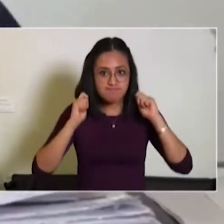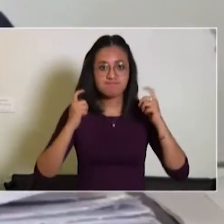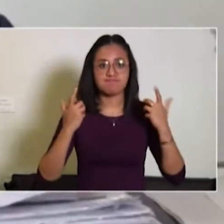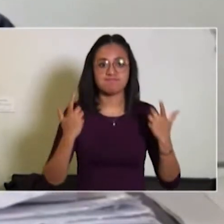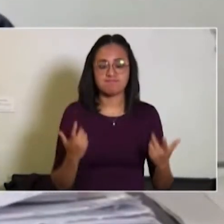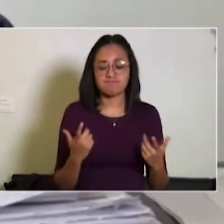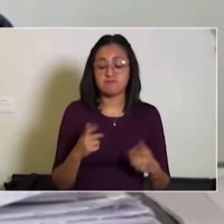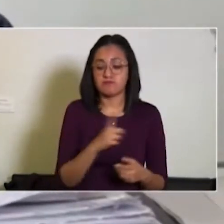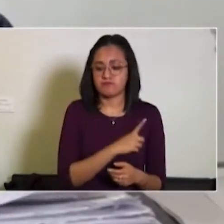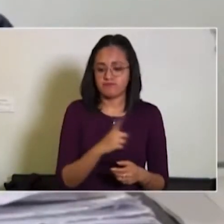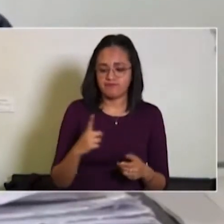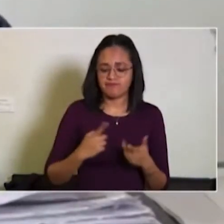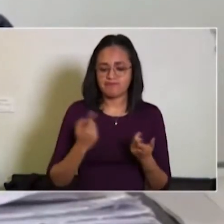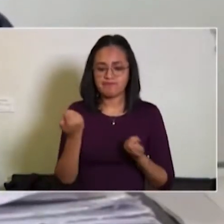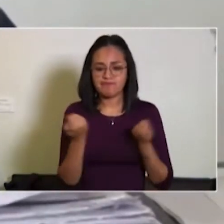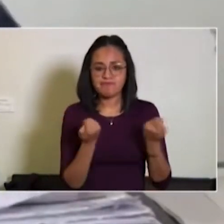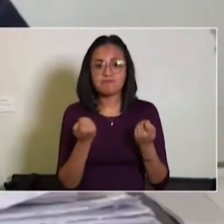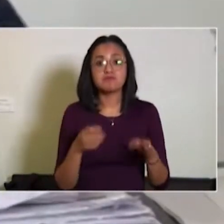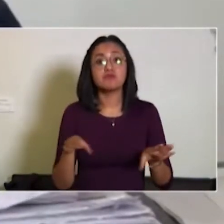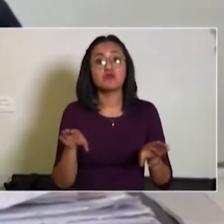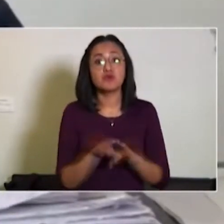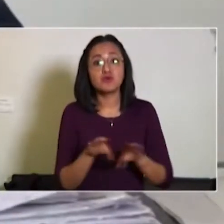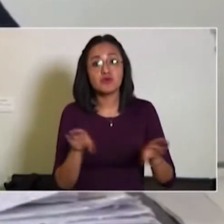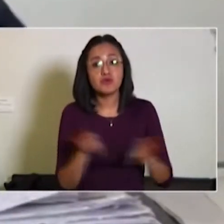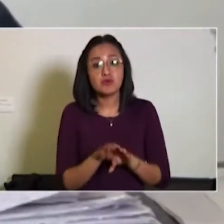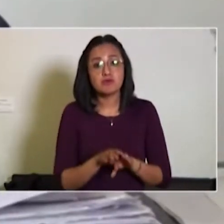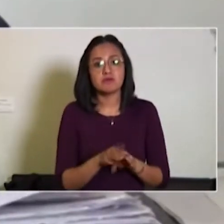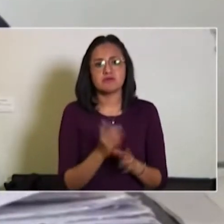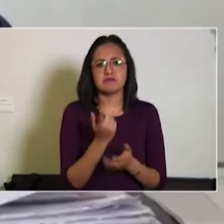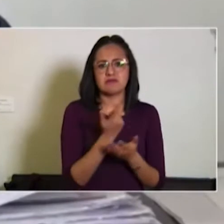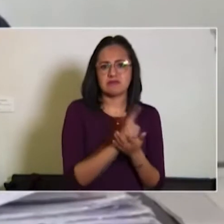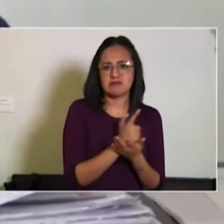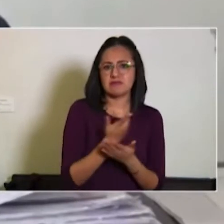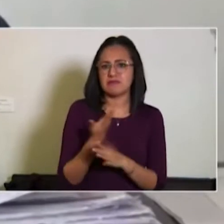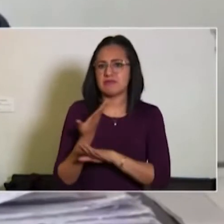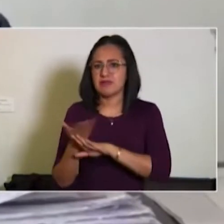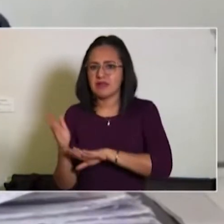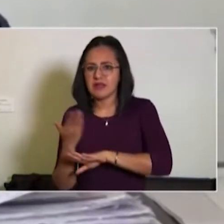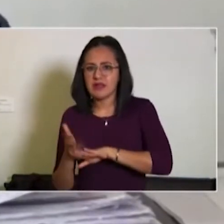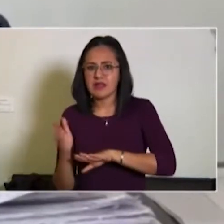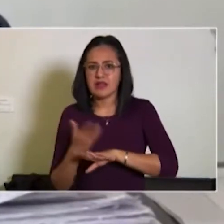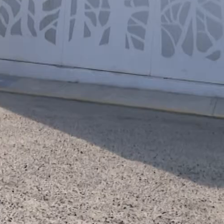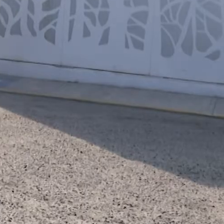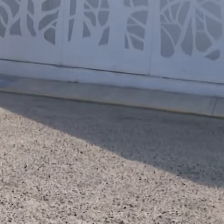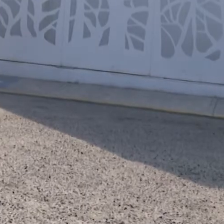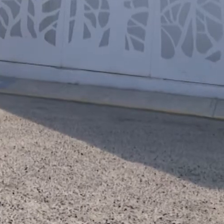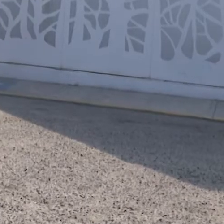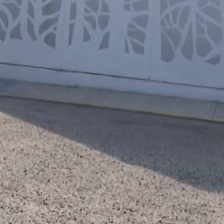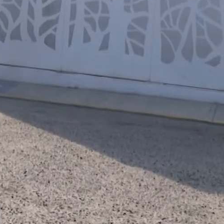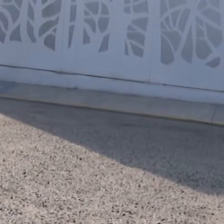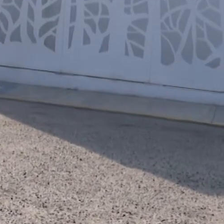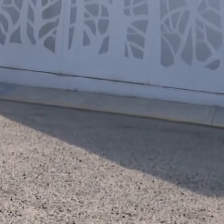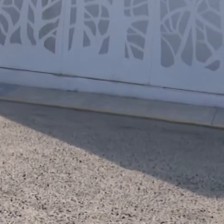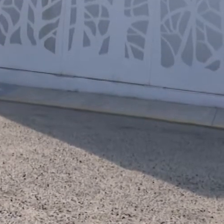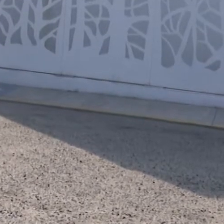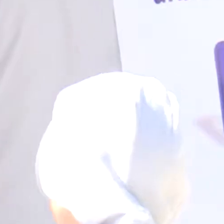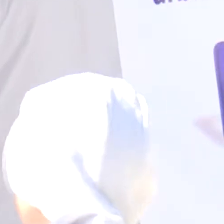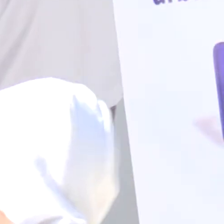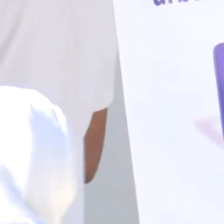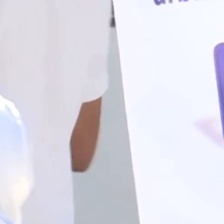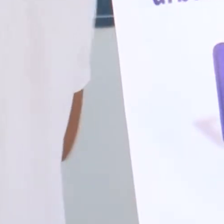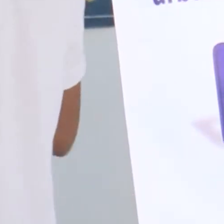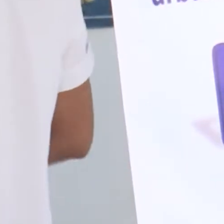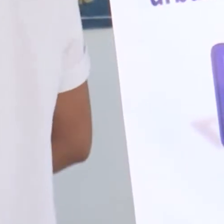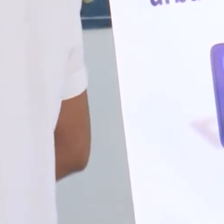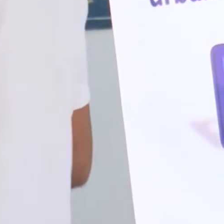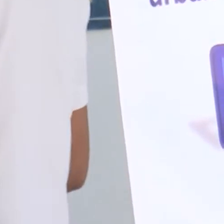manejado obviamente como un área entre gris y blanca de sanitización. Para aplicarla, la temperatura debe ser entre